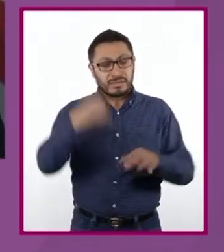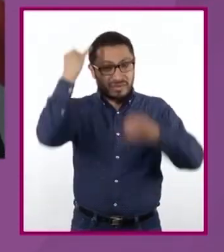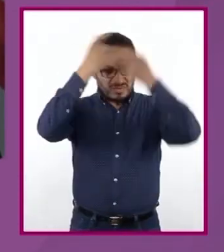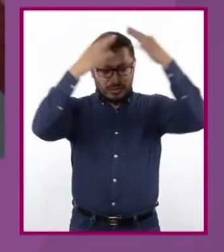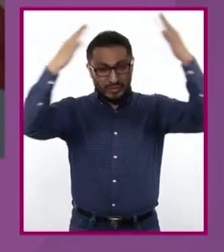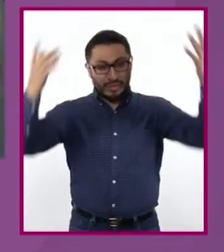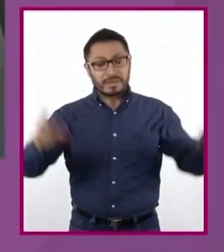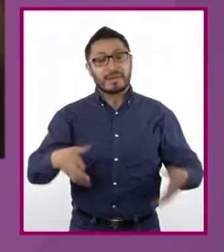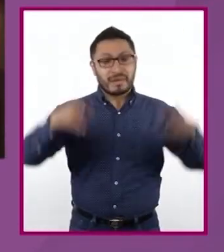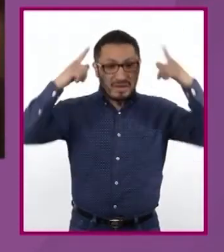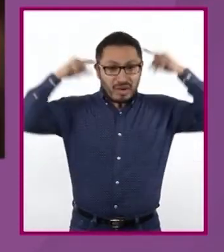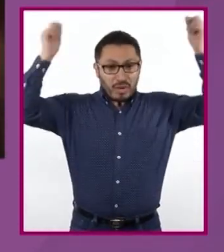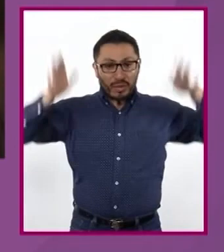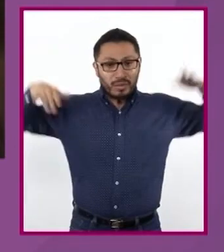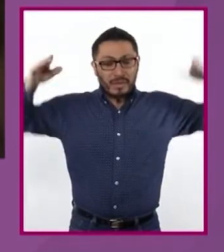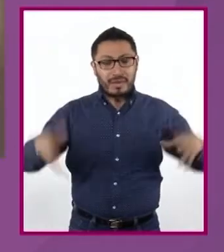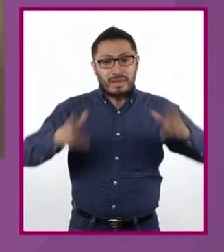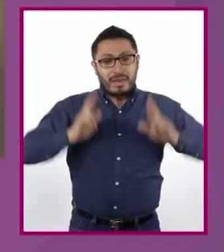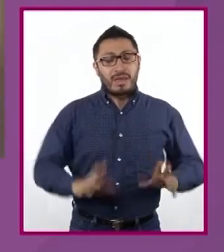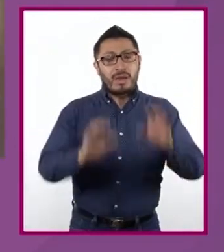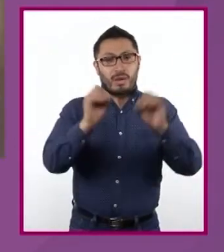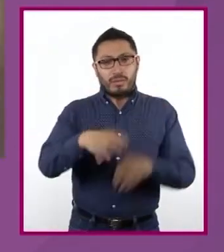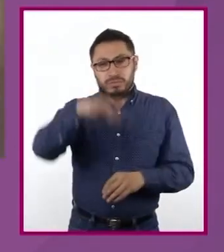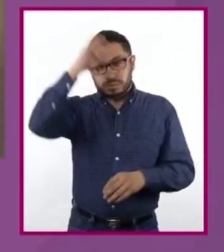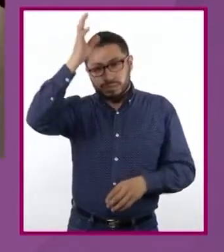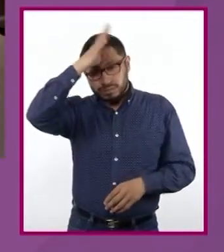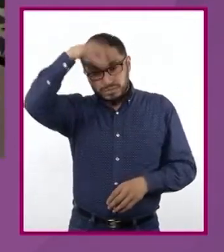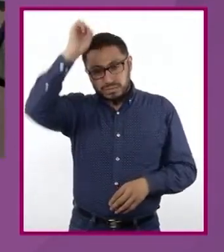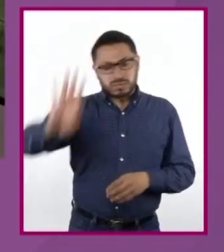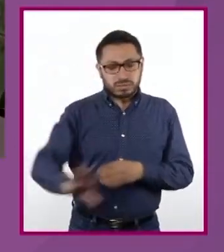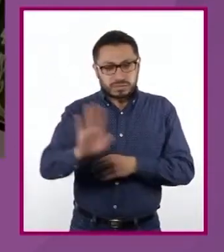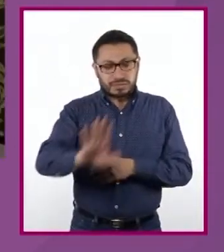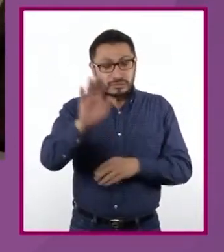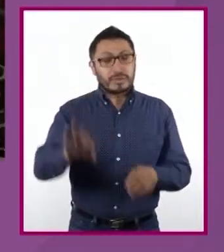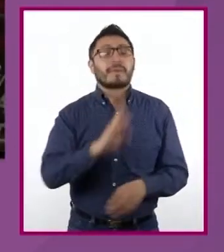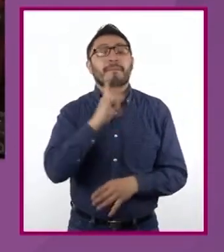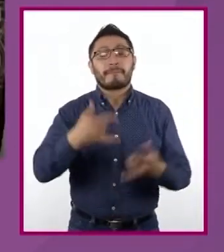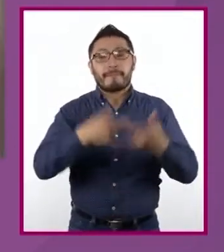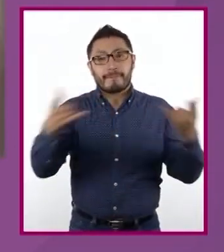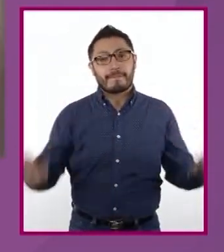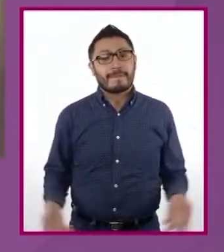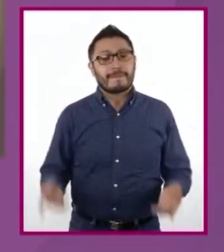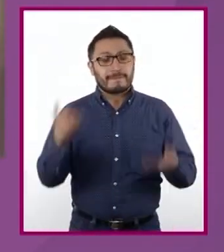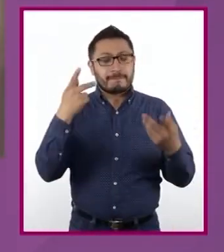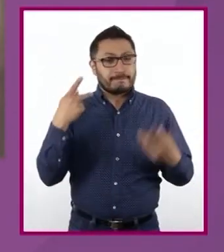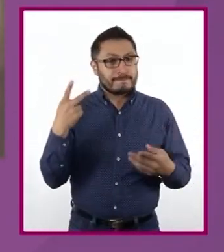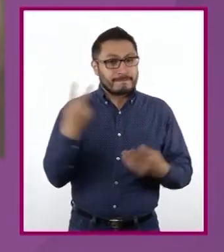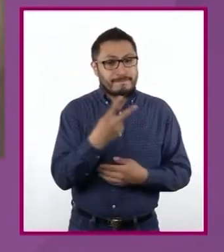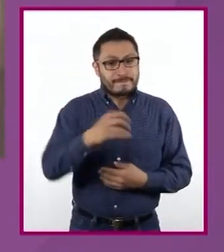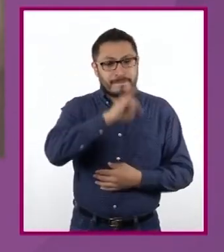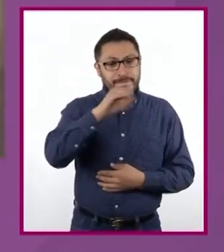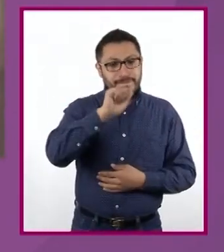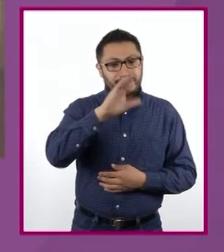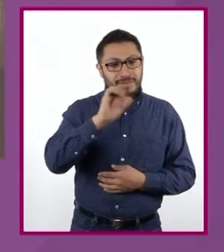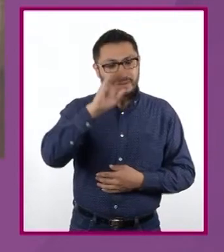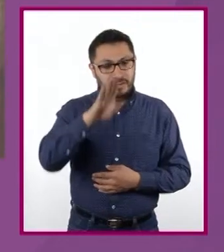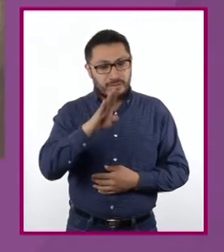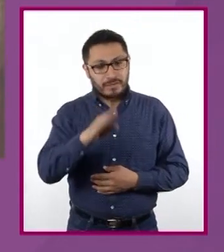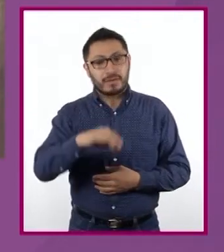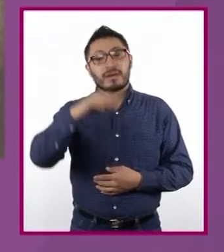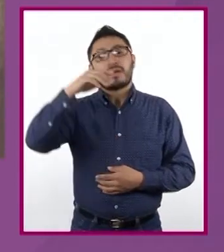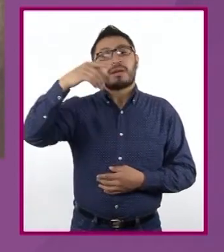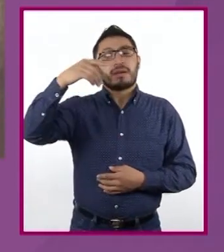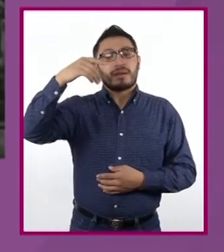hadas, héroes o malvadas brujas. Y qué mejores historias que la de los escritores llamados Jacob Ludwig Karl Grimm